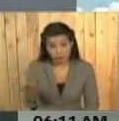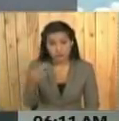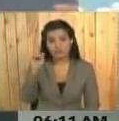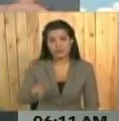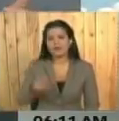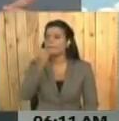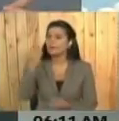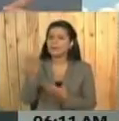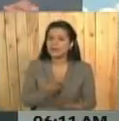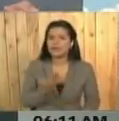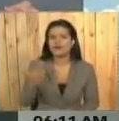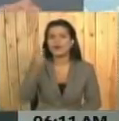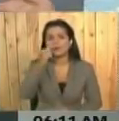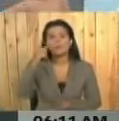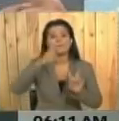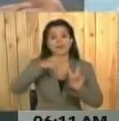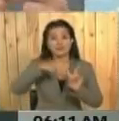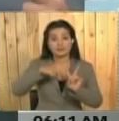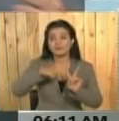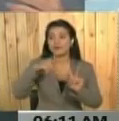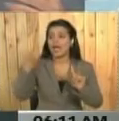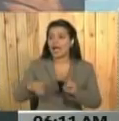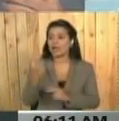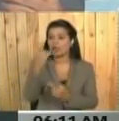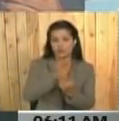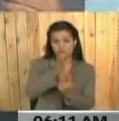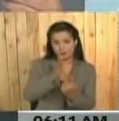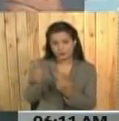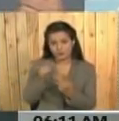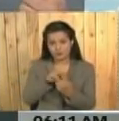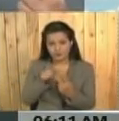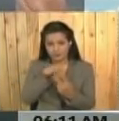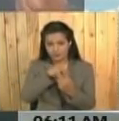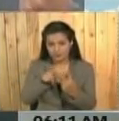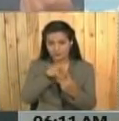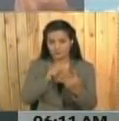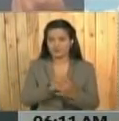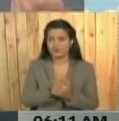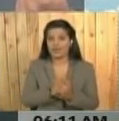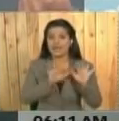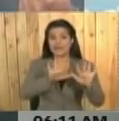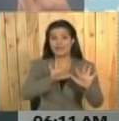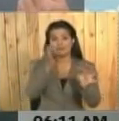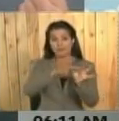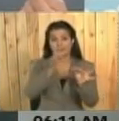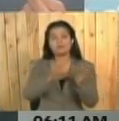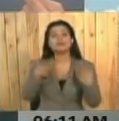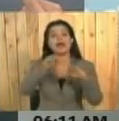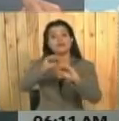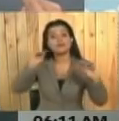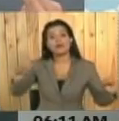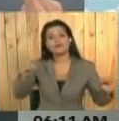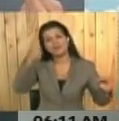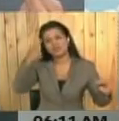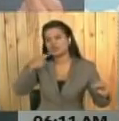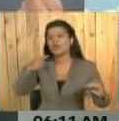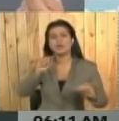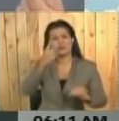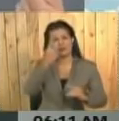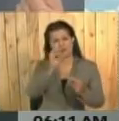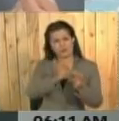invitado bienvenido siempre venezolana de televisión hay dos cosas importantes el mes de septiembre hubo un anuncio no de la toma de Caracas